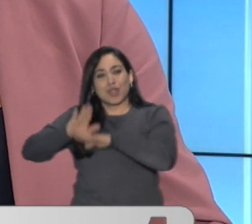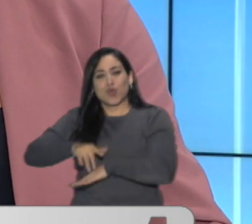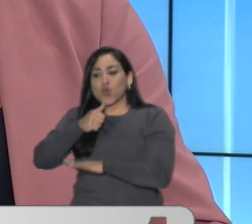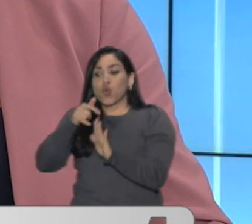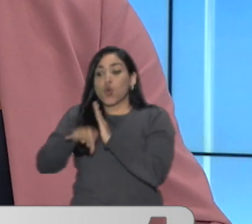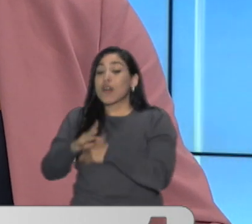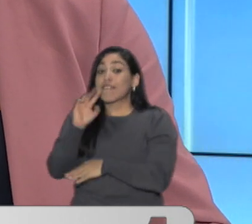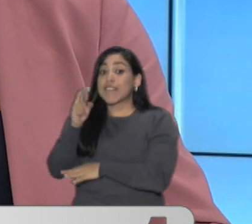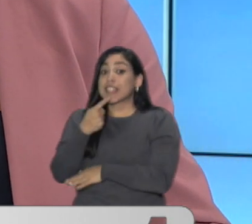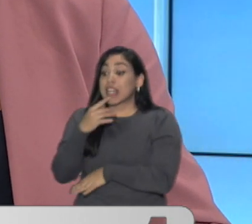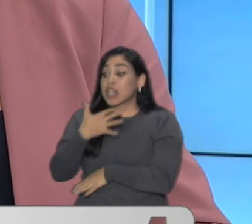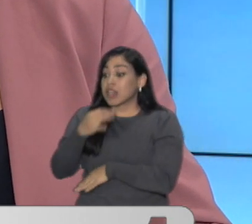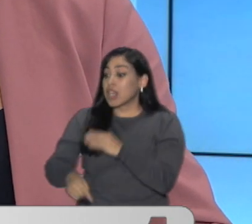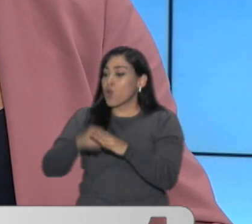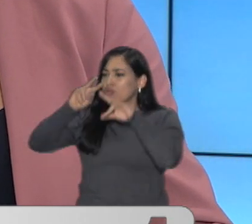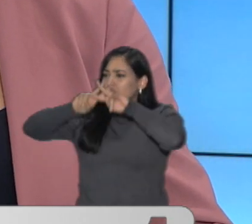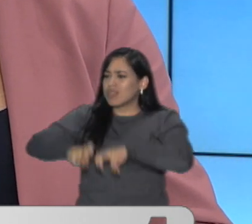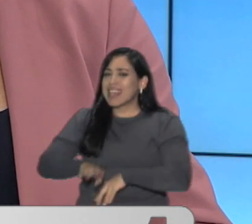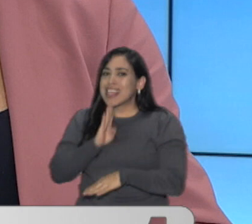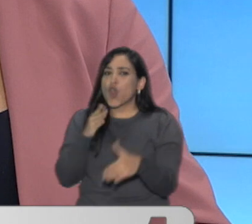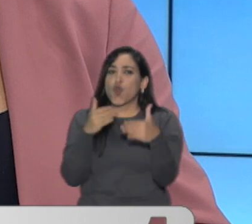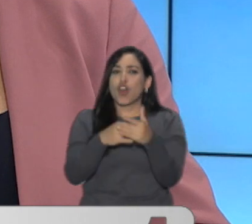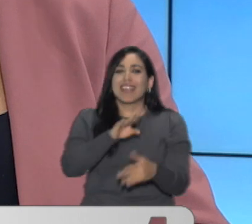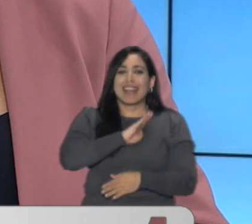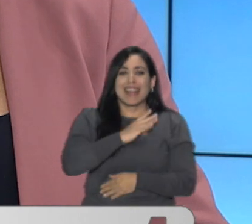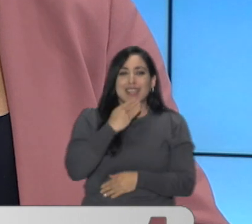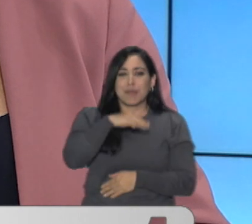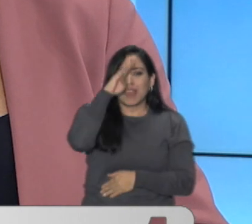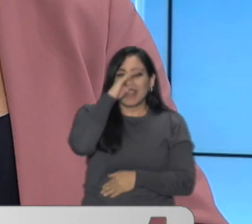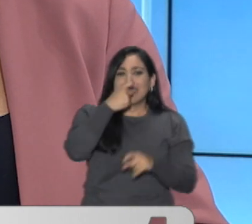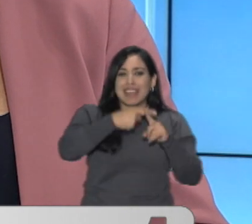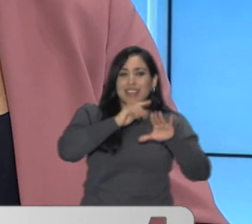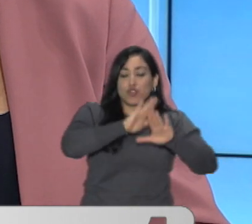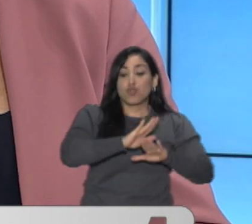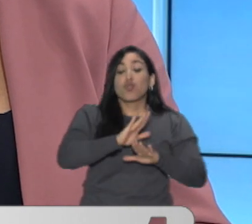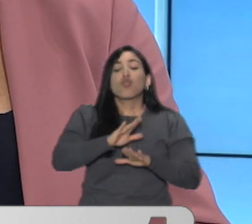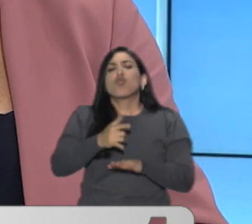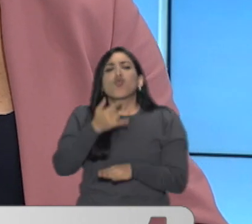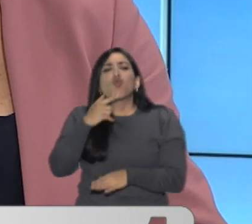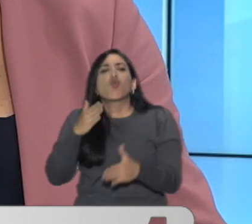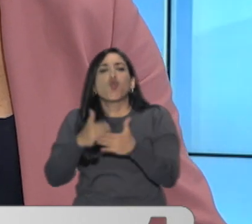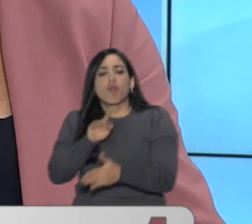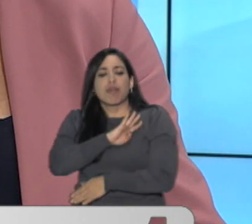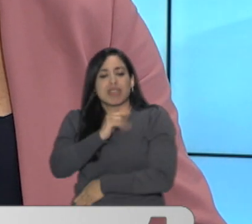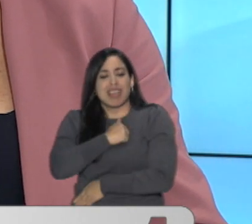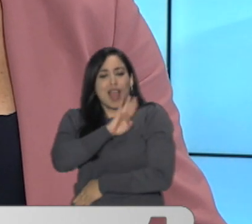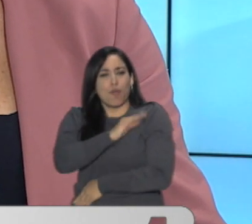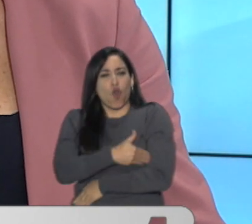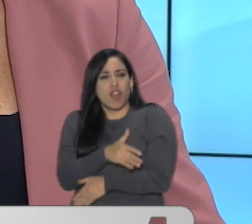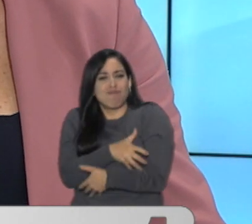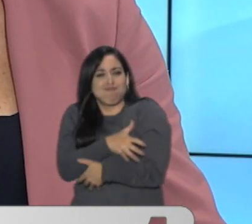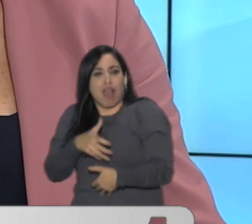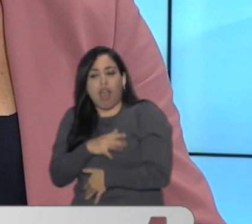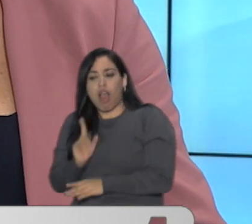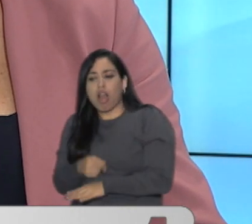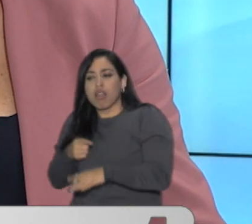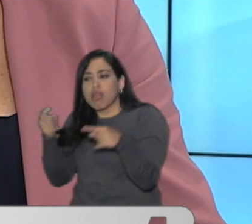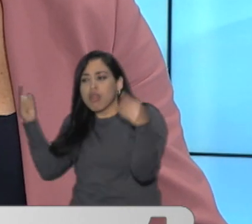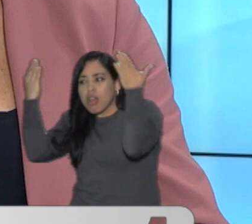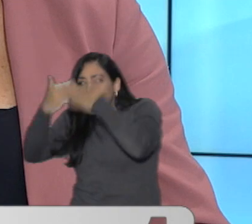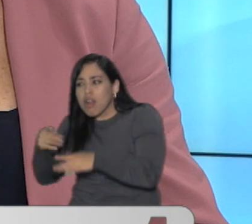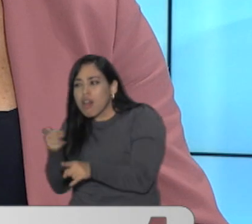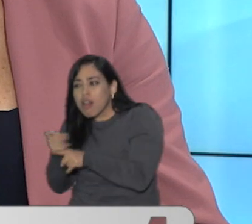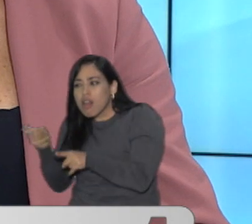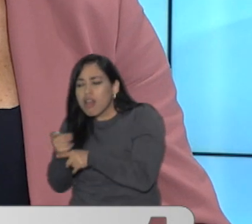la Fiscalía abrió una nueva investigación en contra del alcalde de Medellín, esta vez por los delitos de abuso de poder y tráfico de